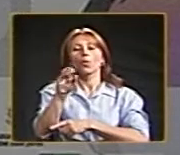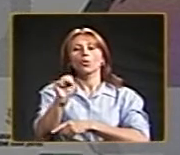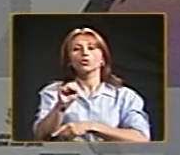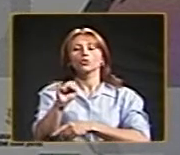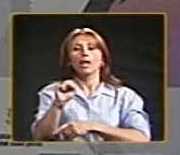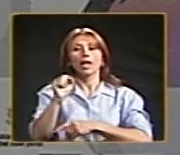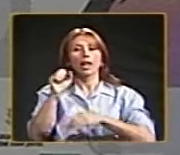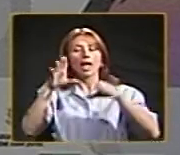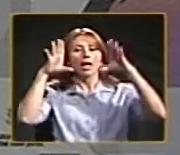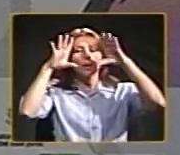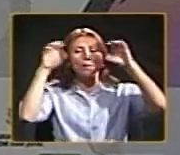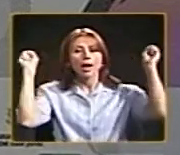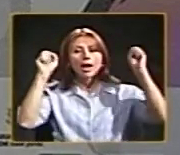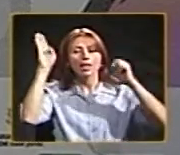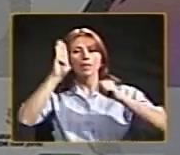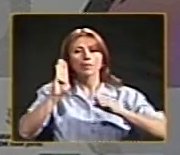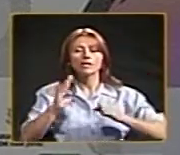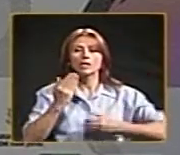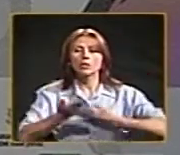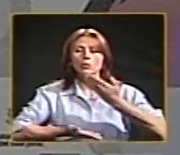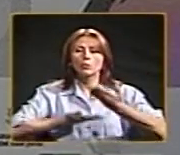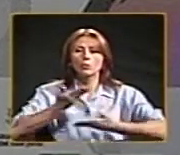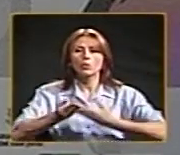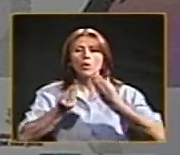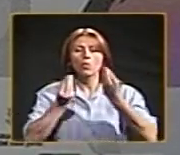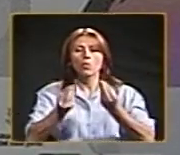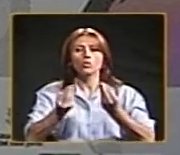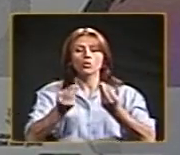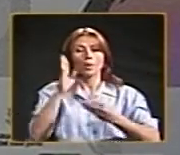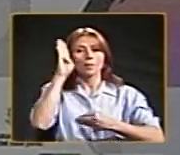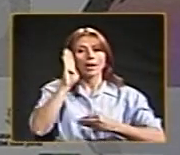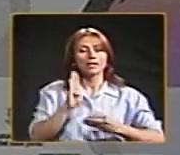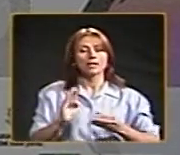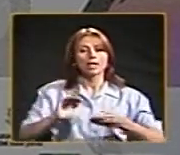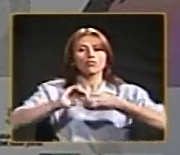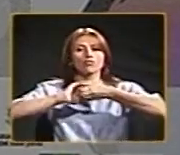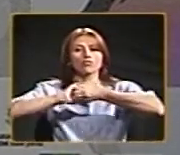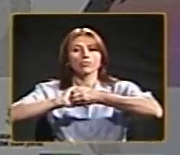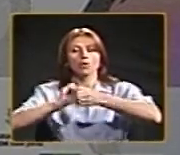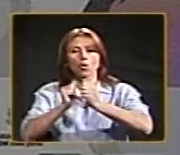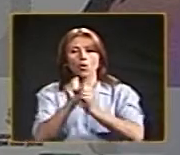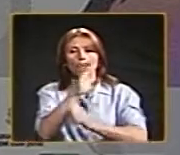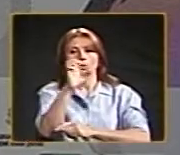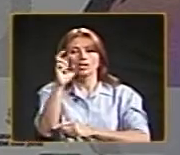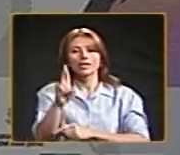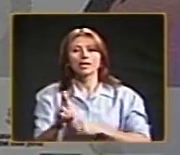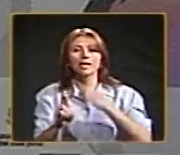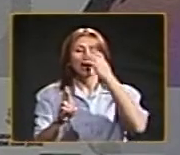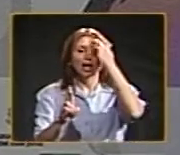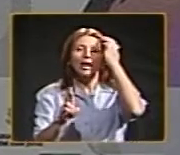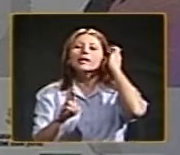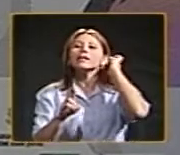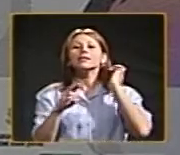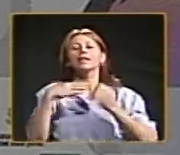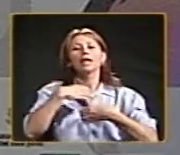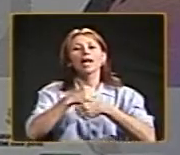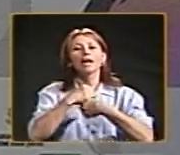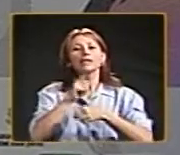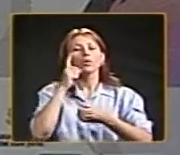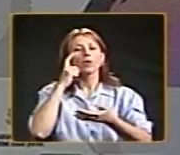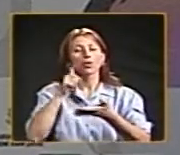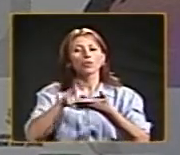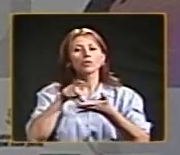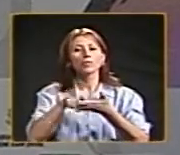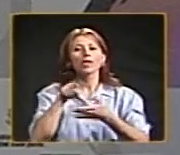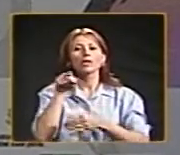como símbolo de esa hermandad de Brasil-Costa Rica, pues nada mejor reconocimiento que a Mario, Heitor, claro. Sí, y